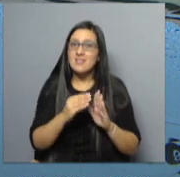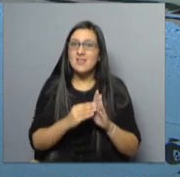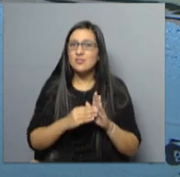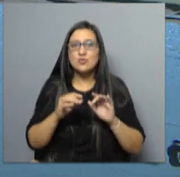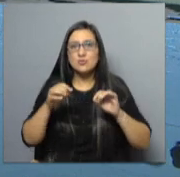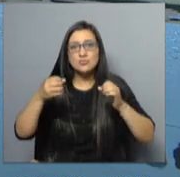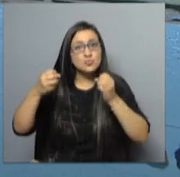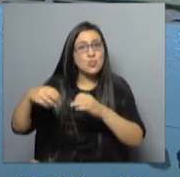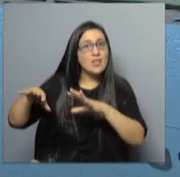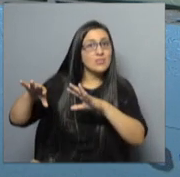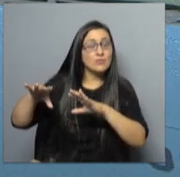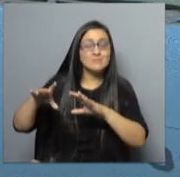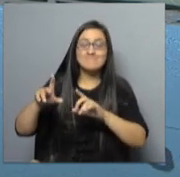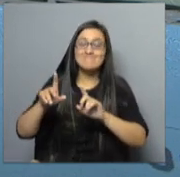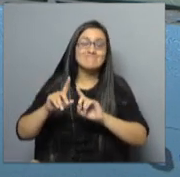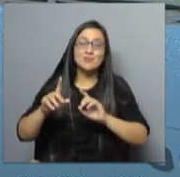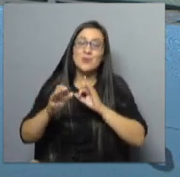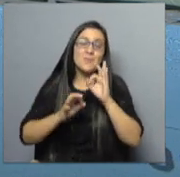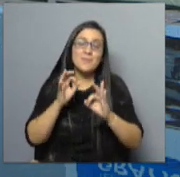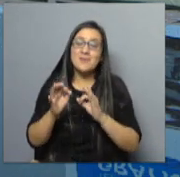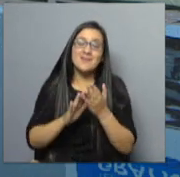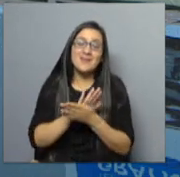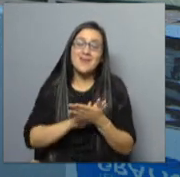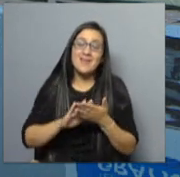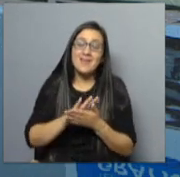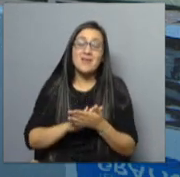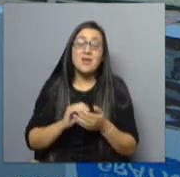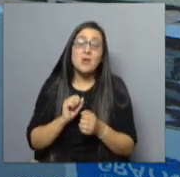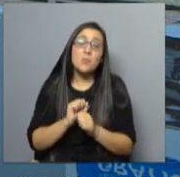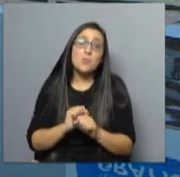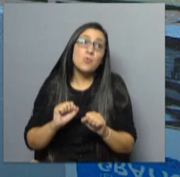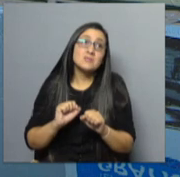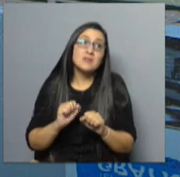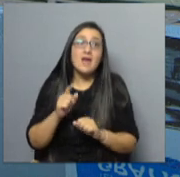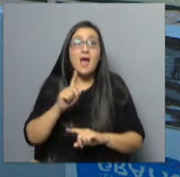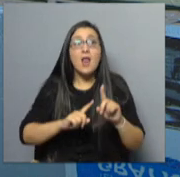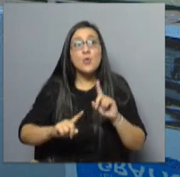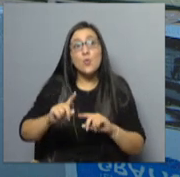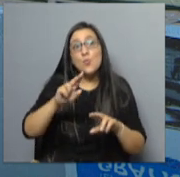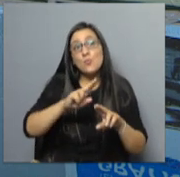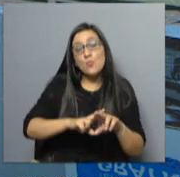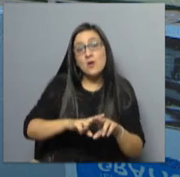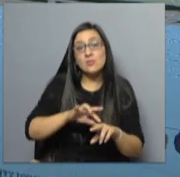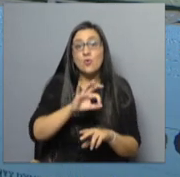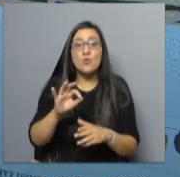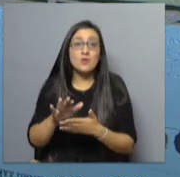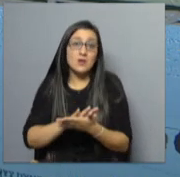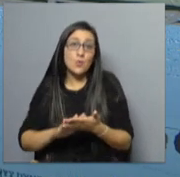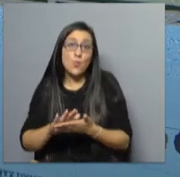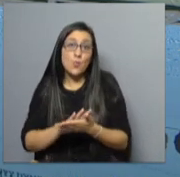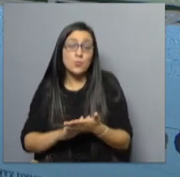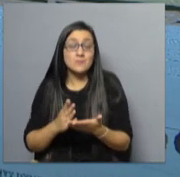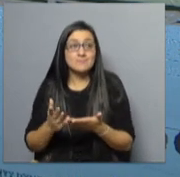no dice mucho puede tener se puede pasar de ninguno a algunos me parece que es un elemento muy importante